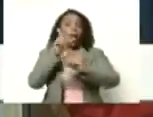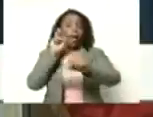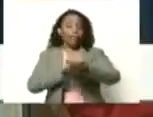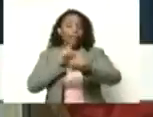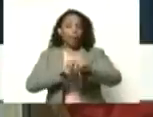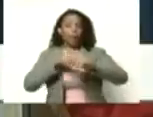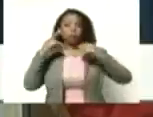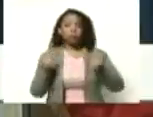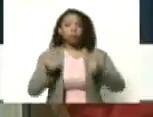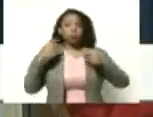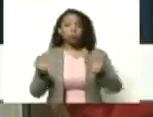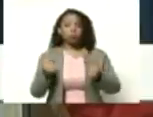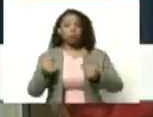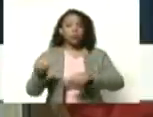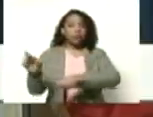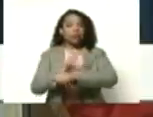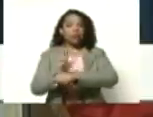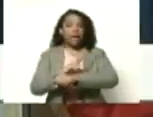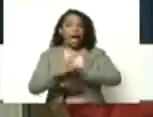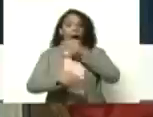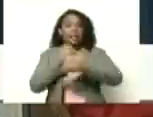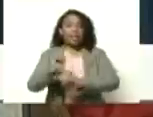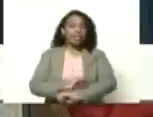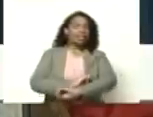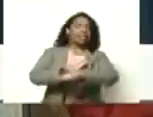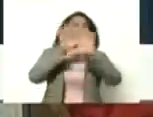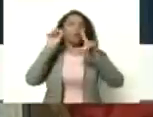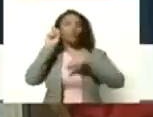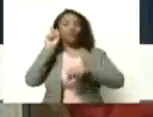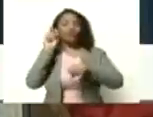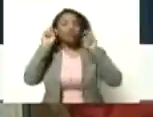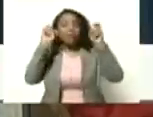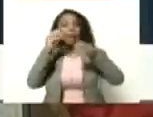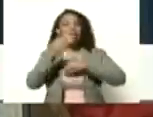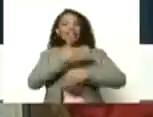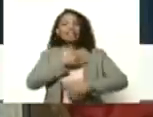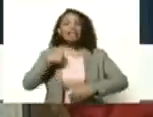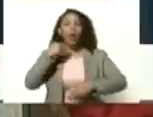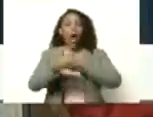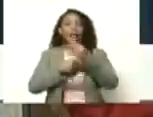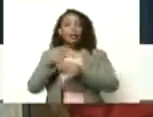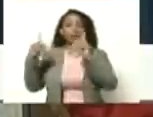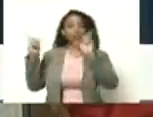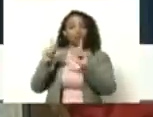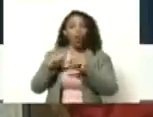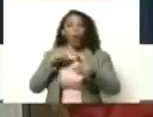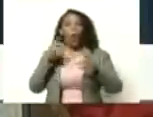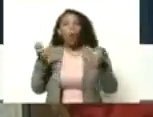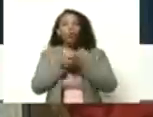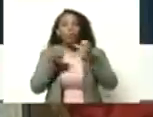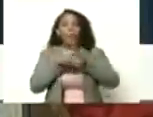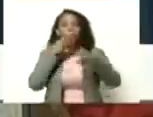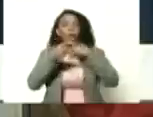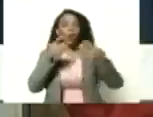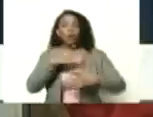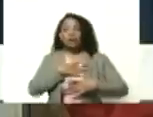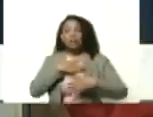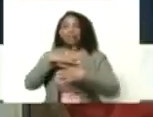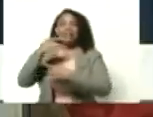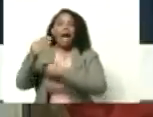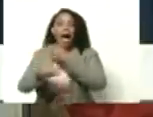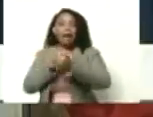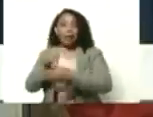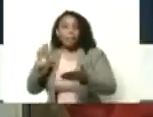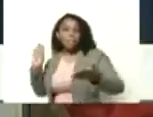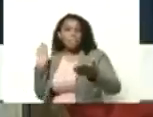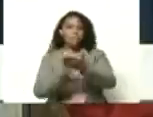récord esclarecer un hecho que quisieron algunos medios y sectores políticos interesados imputárselos